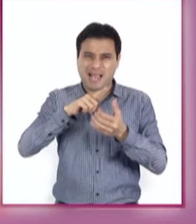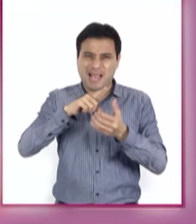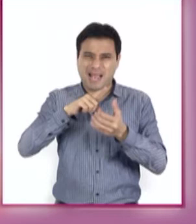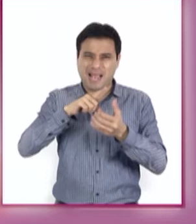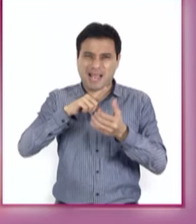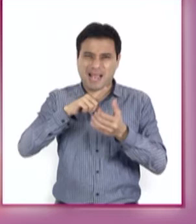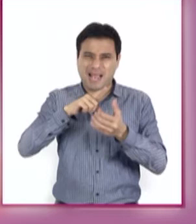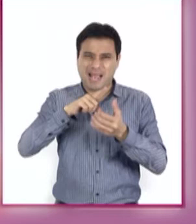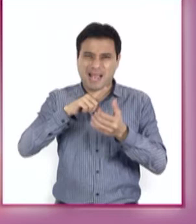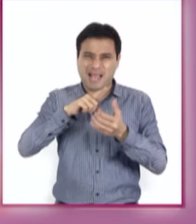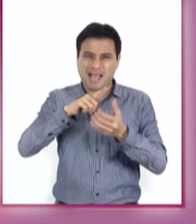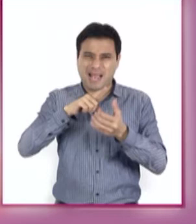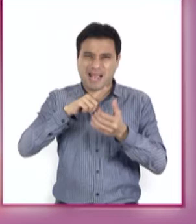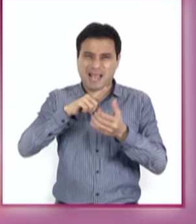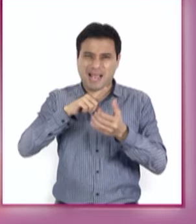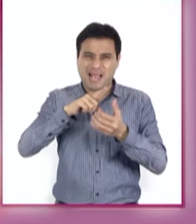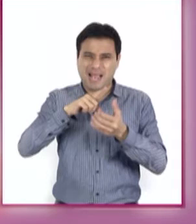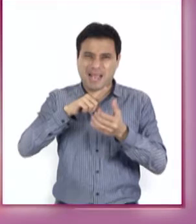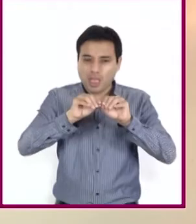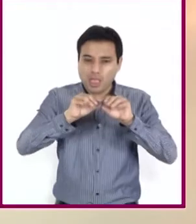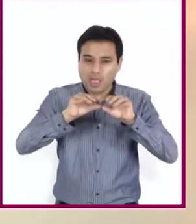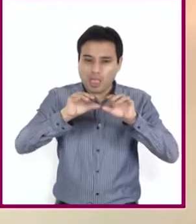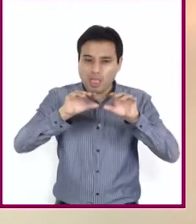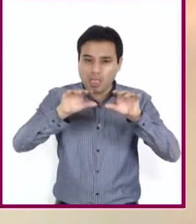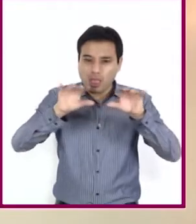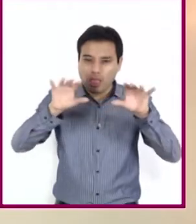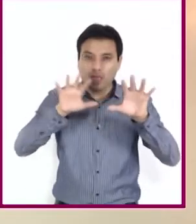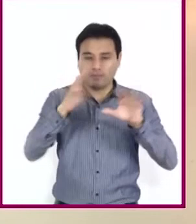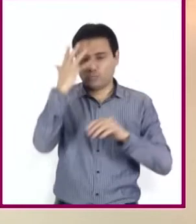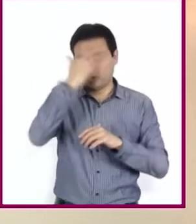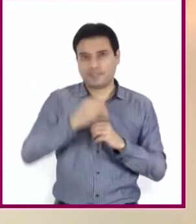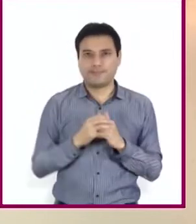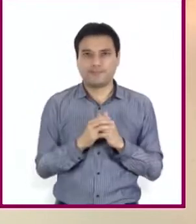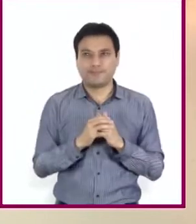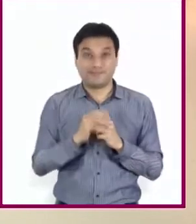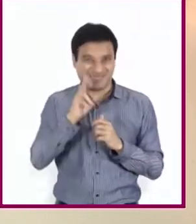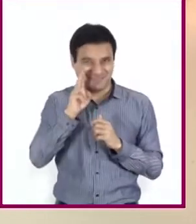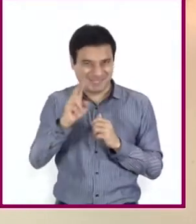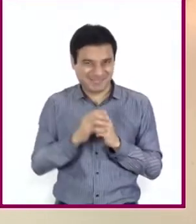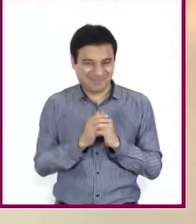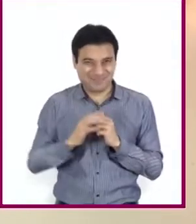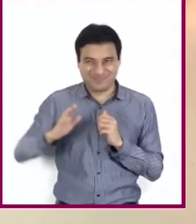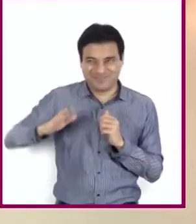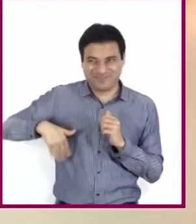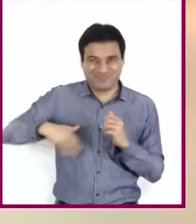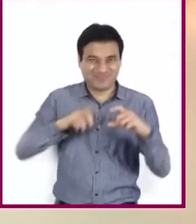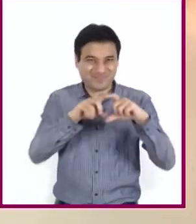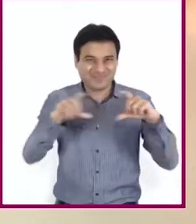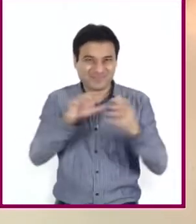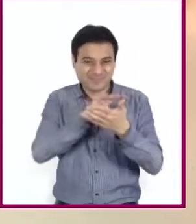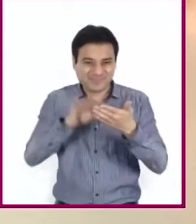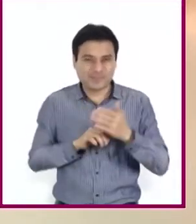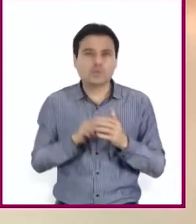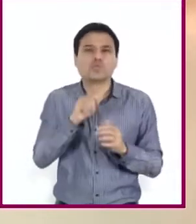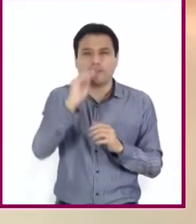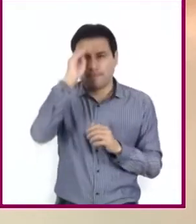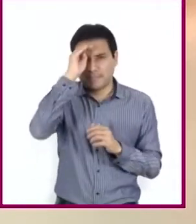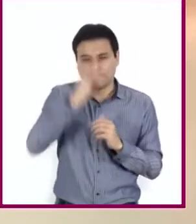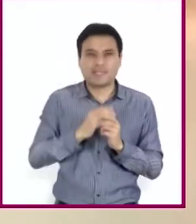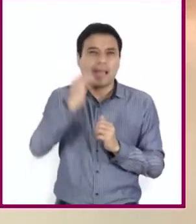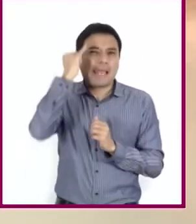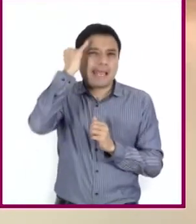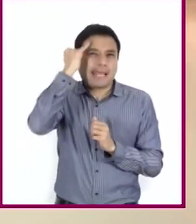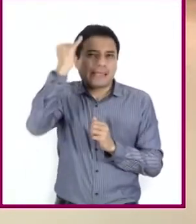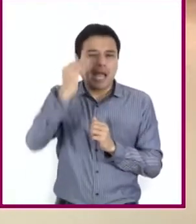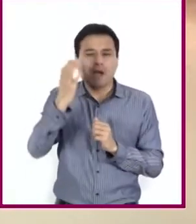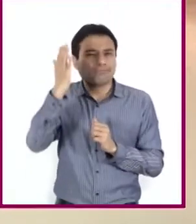genera una luz espectacular. De acuerdo con el párrafo que acabamos de leer, ¿cuál creen que sea la idea